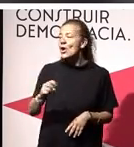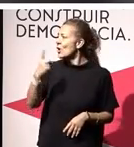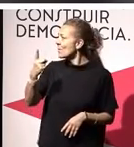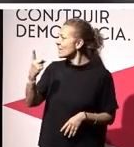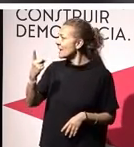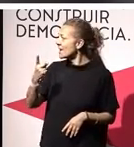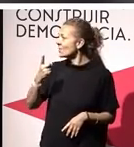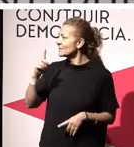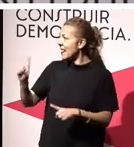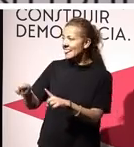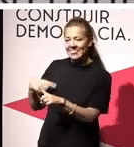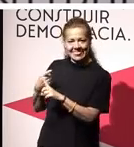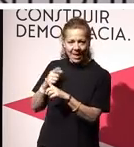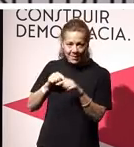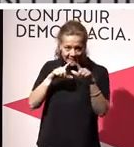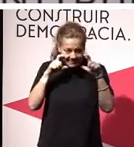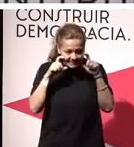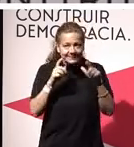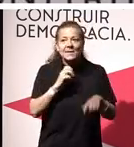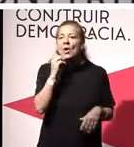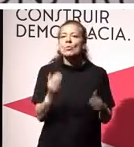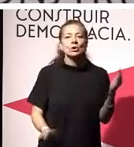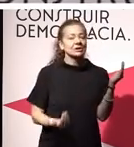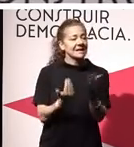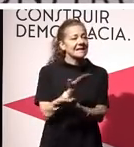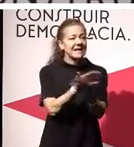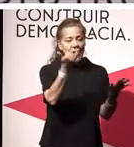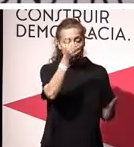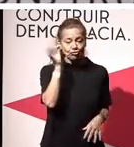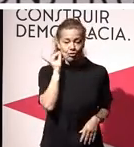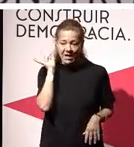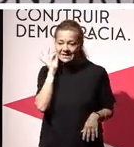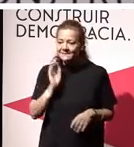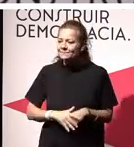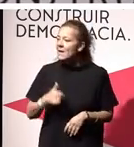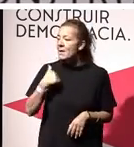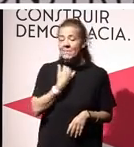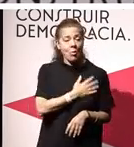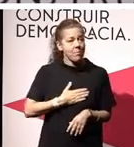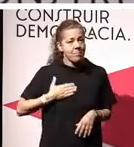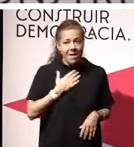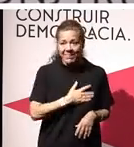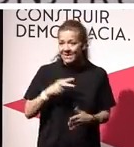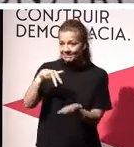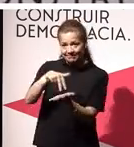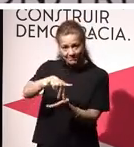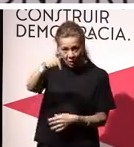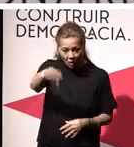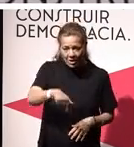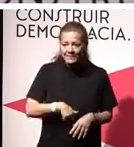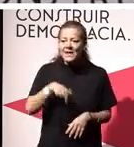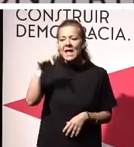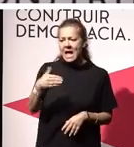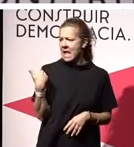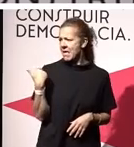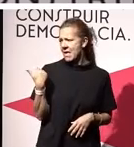Verle la mascarilla a mi querida Idoia. Buenos días a todos y a todas. Es un placer estar aquí hoy. Estos